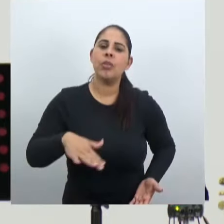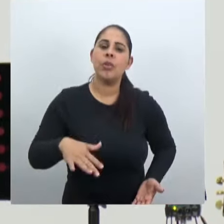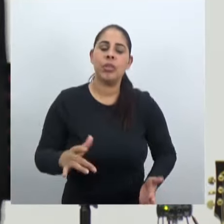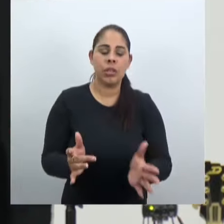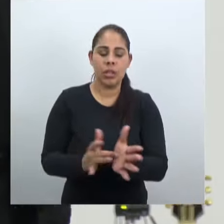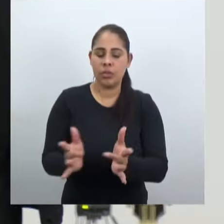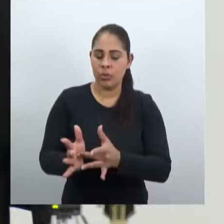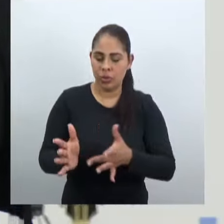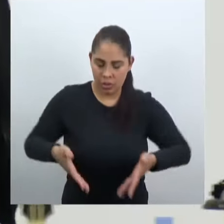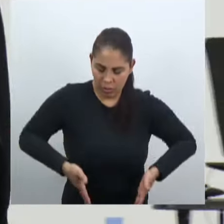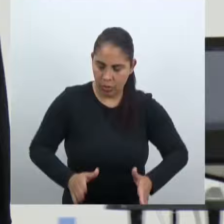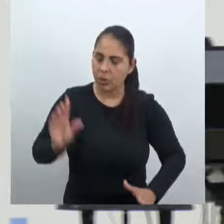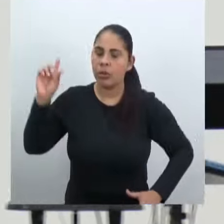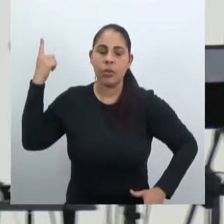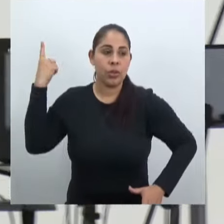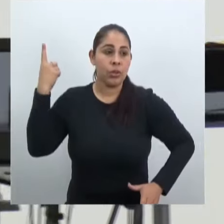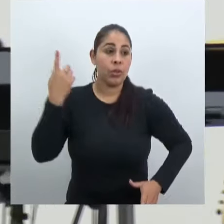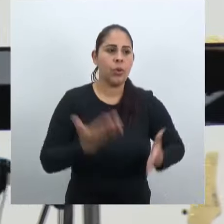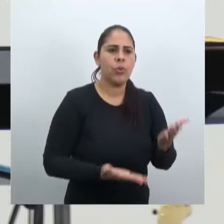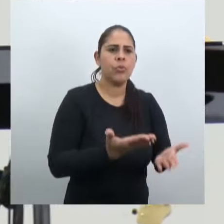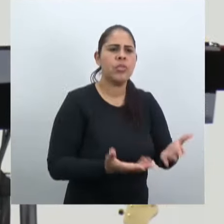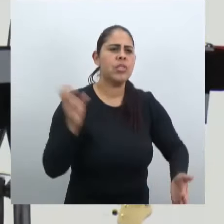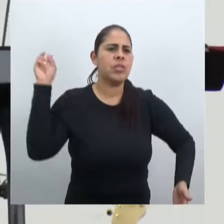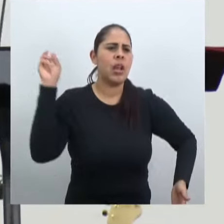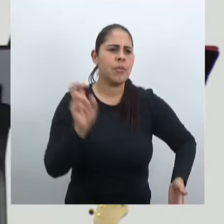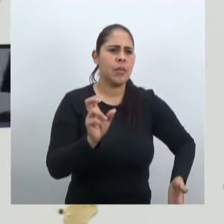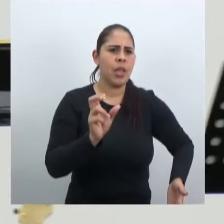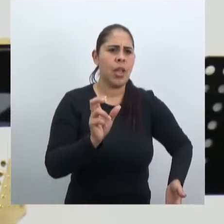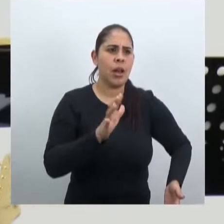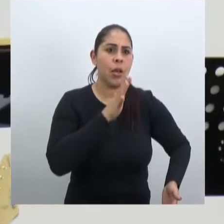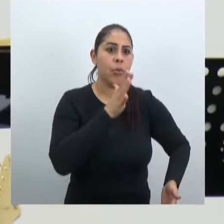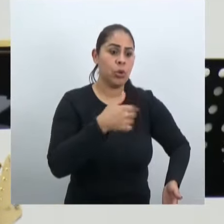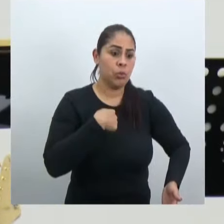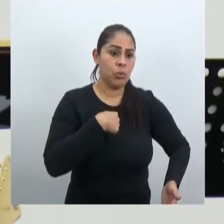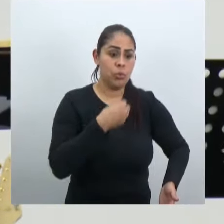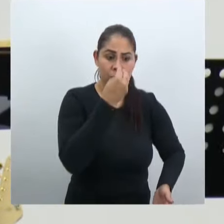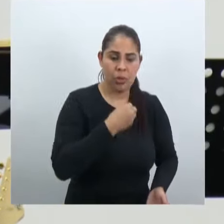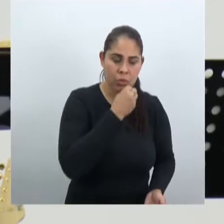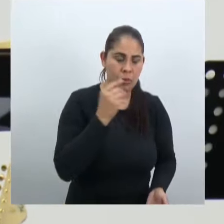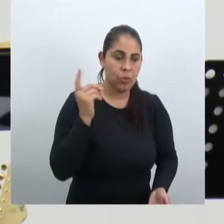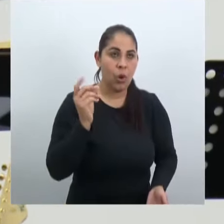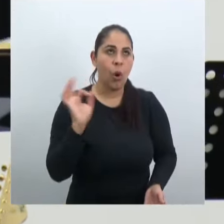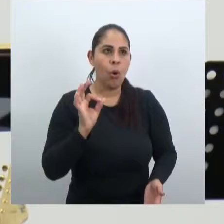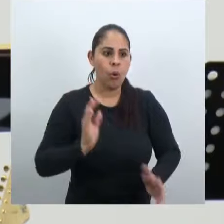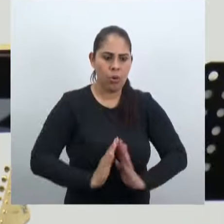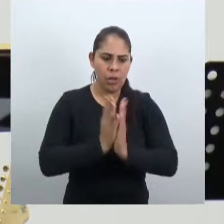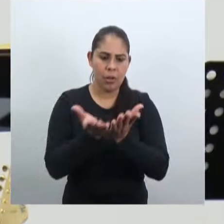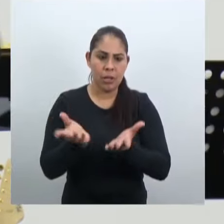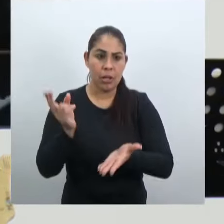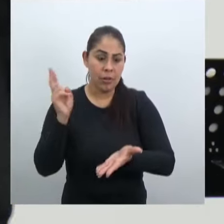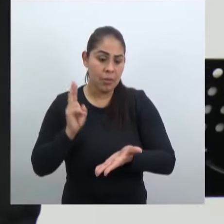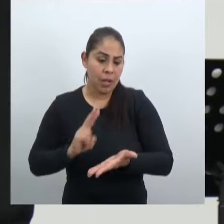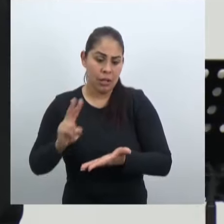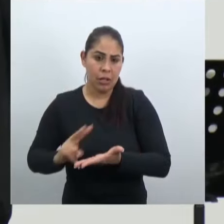Mi justicia no viene porque ayuno. Mi justicia no viene porque leo tanto la Biblia. Mi justicia no